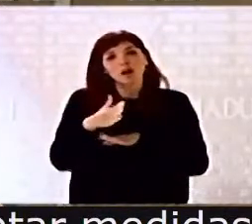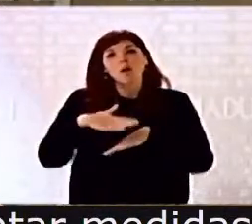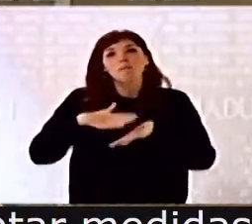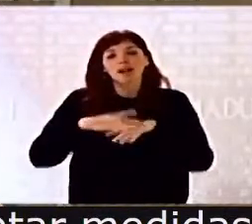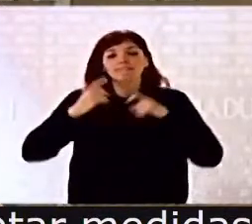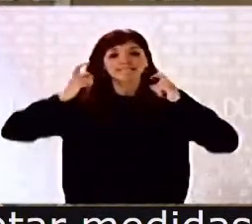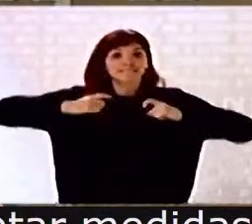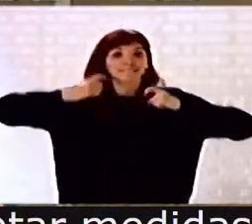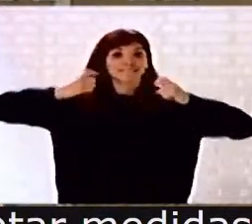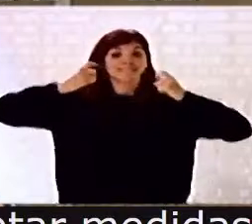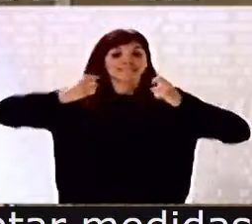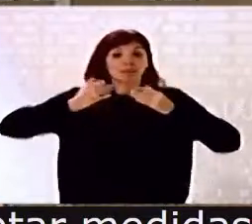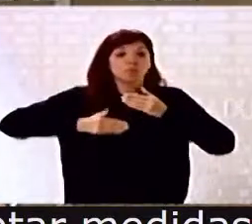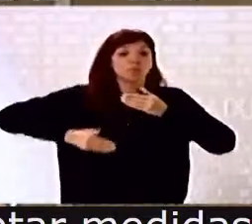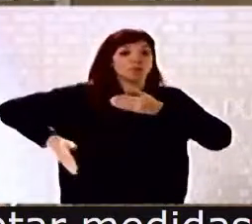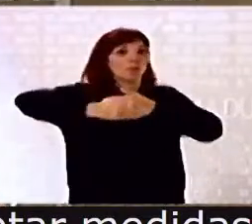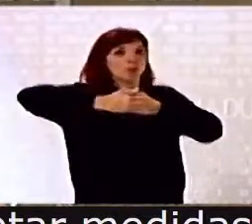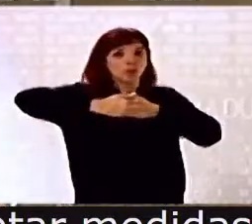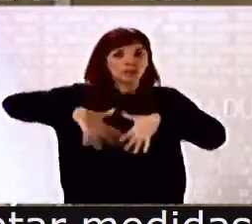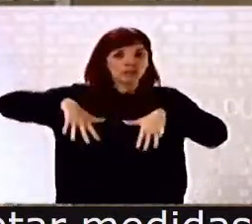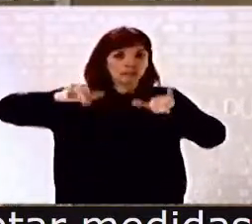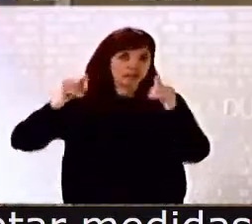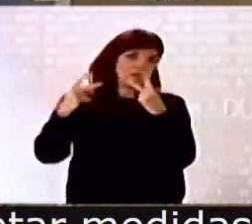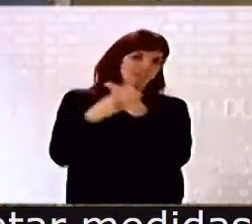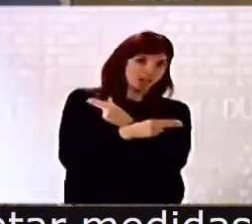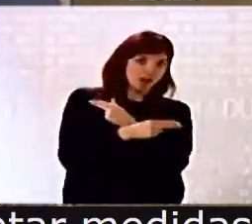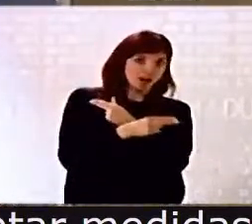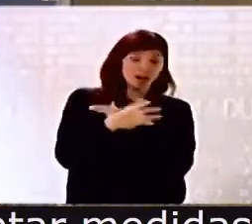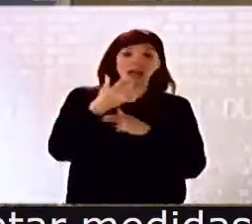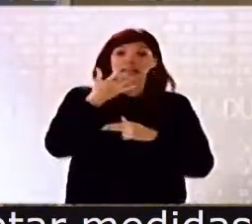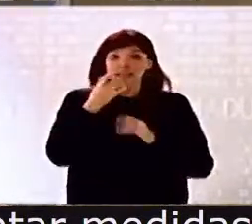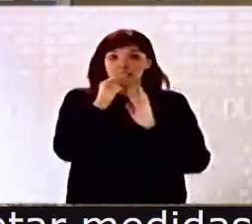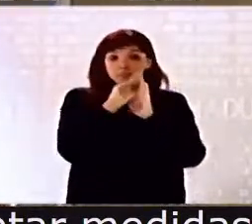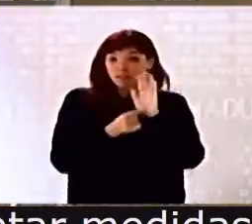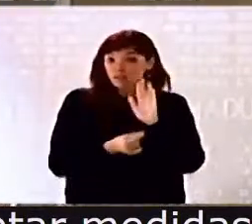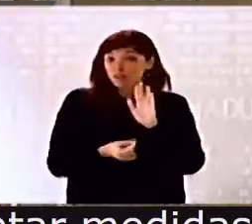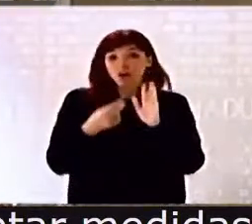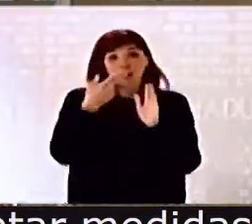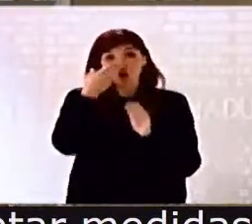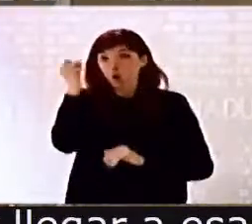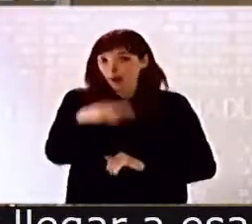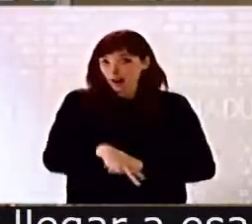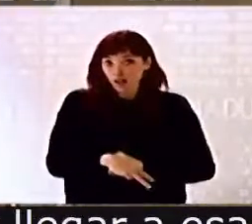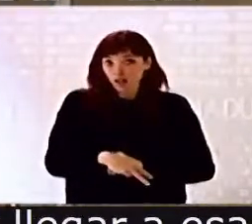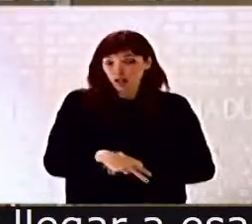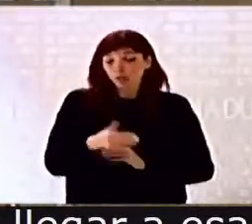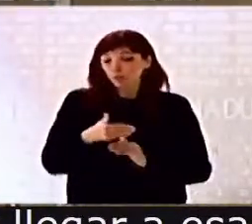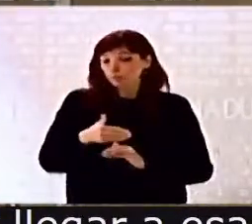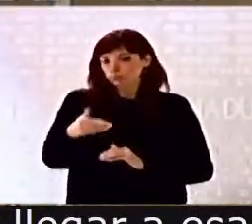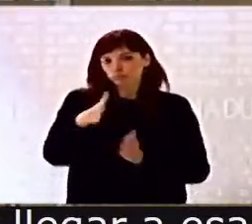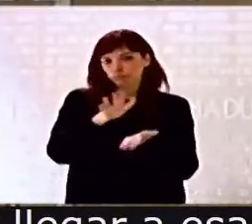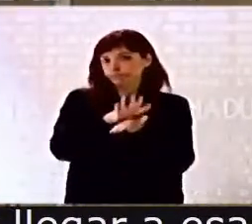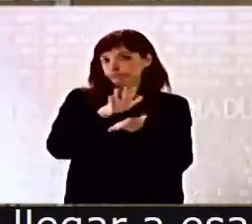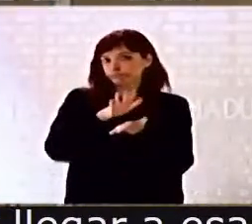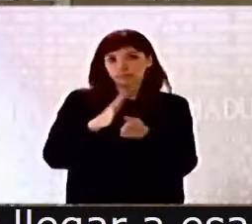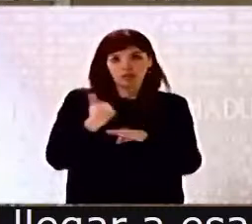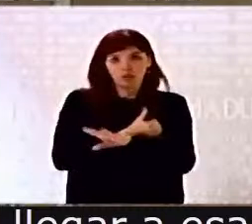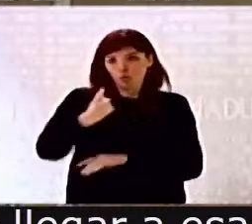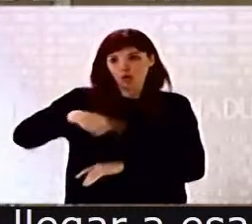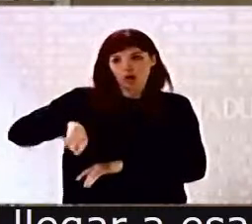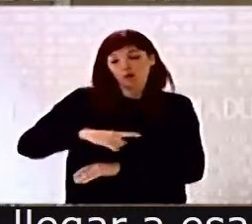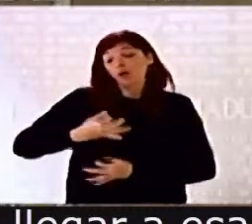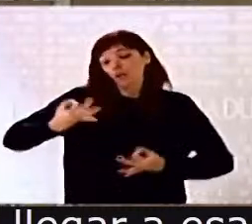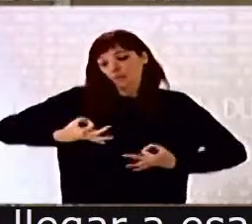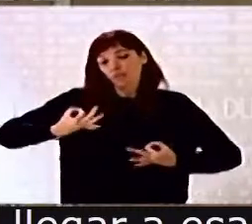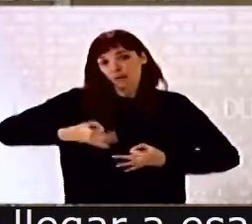que llegar a esa situación. Si aún así se llega, que no dude la ciudadanía extremeña que tendremos que